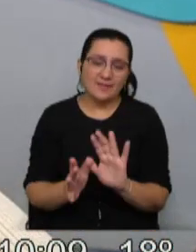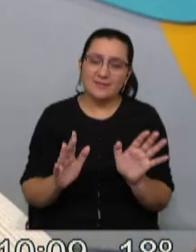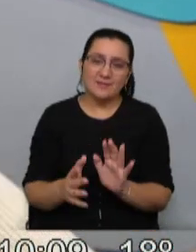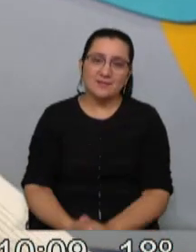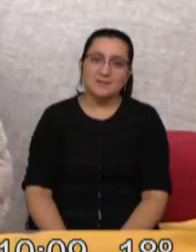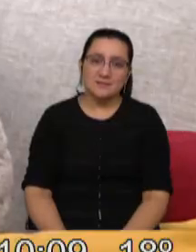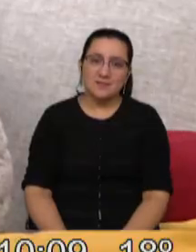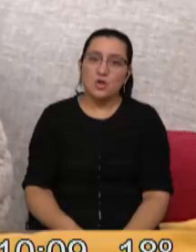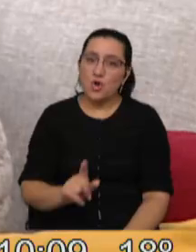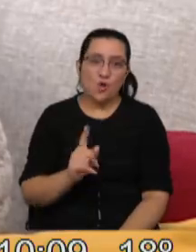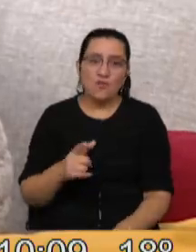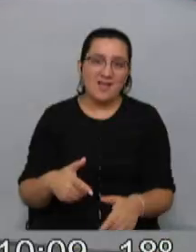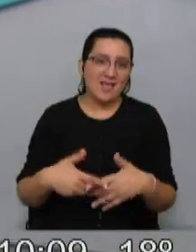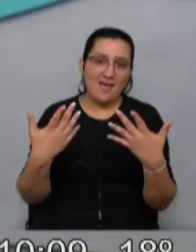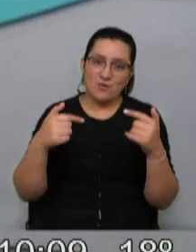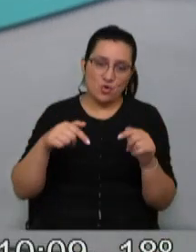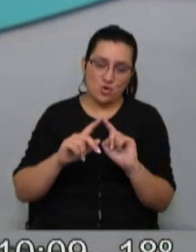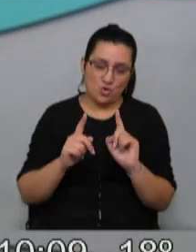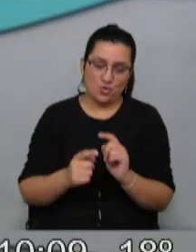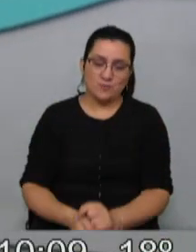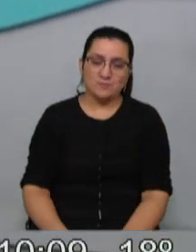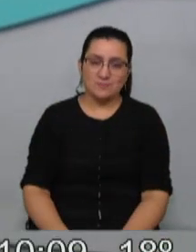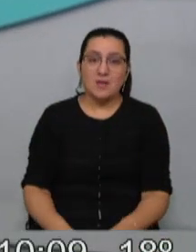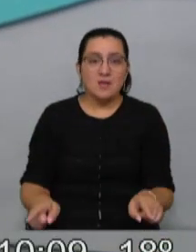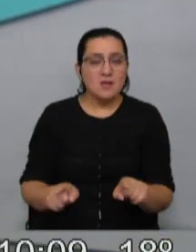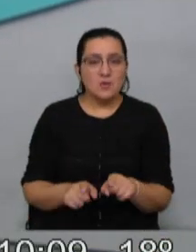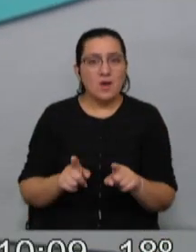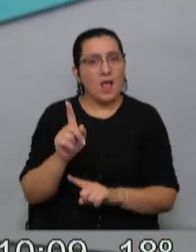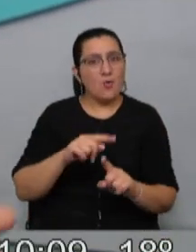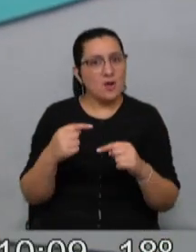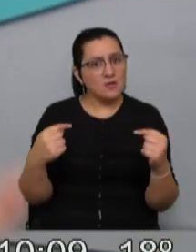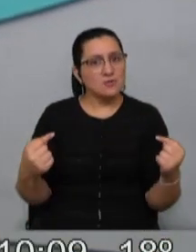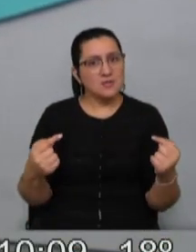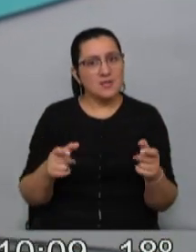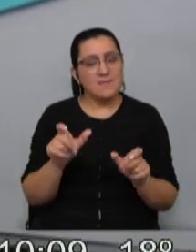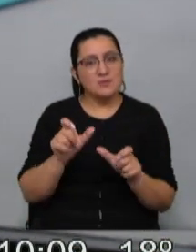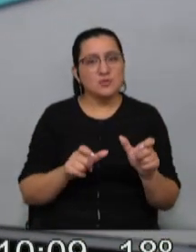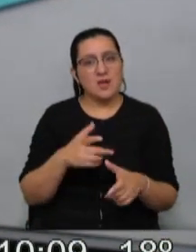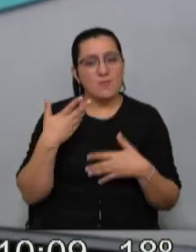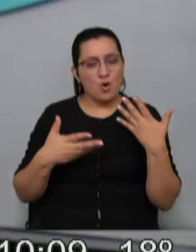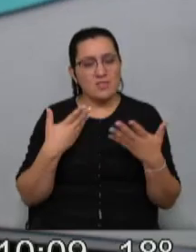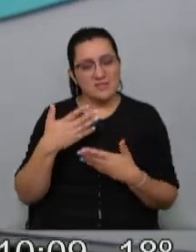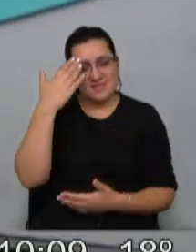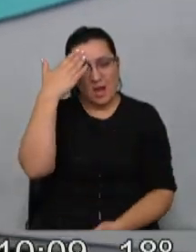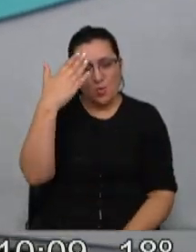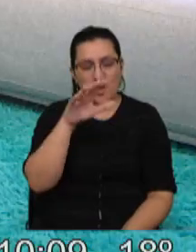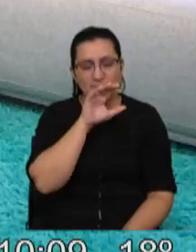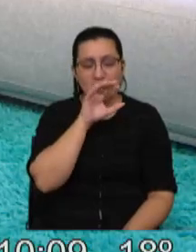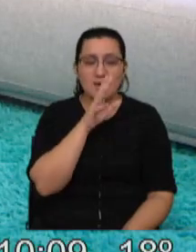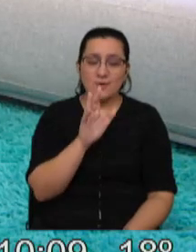No me parece que fue tan grave hoy. No fue tan grave. Igual me impresionan algunas cosas, de que a la gente le moleste el saludo del bicho, todas esas